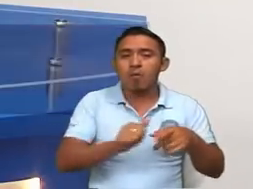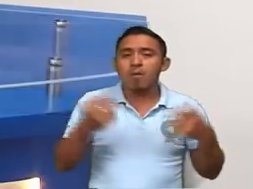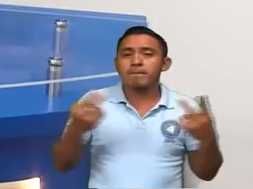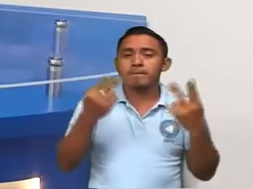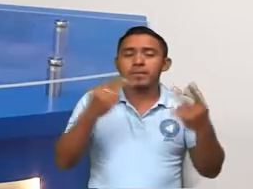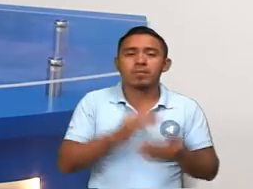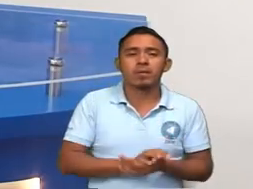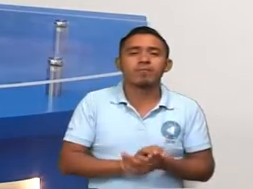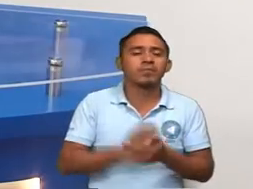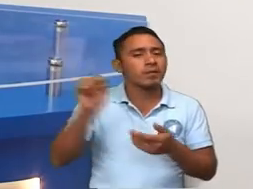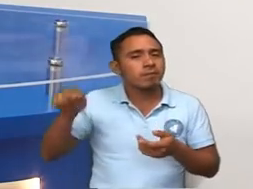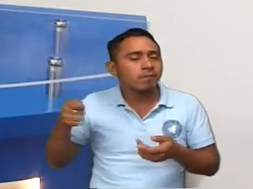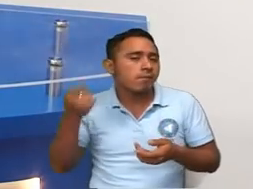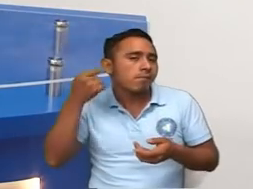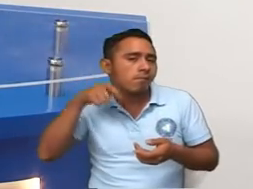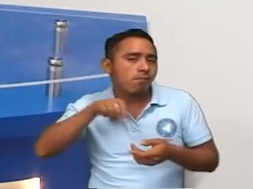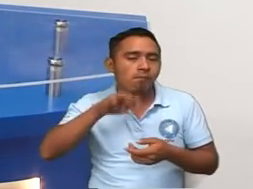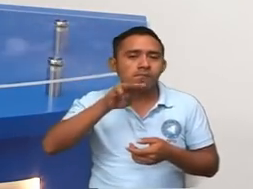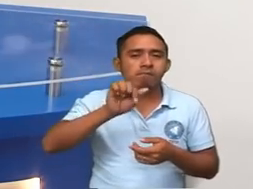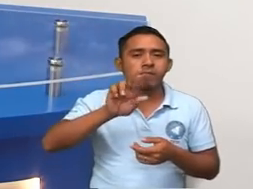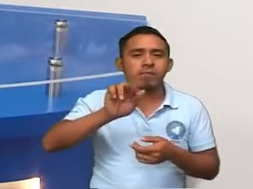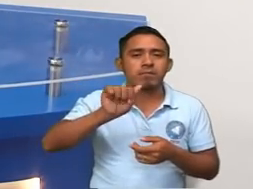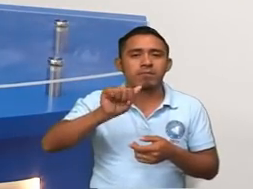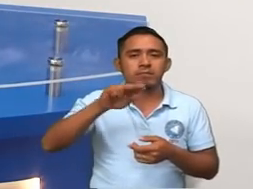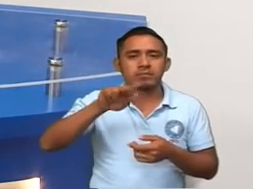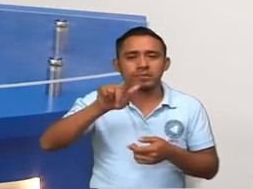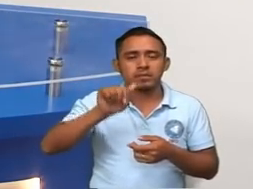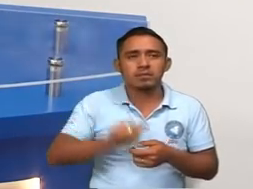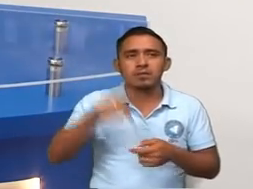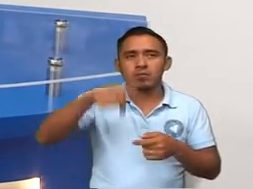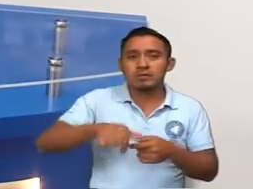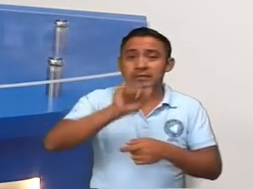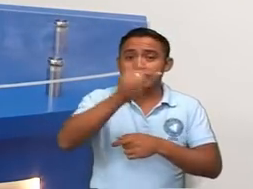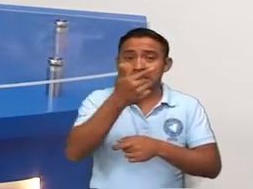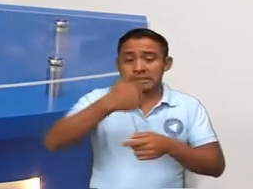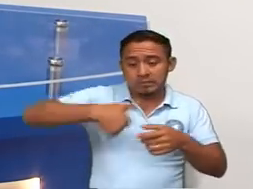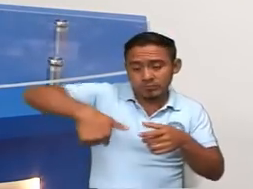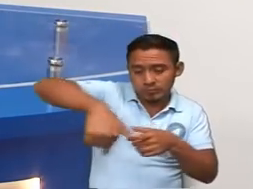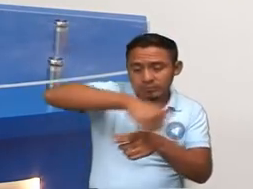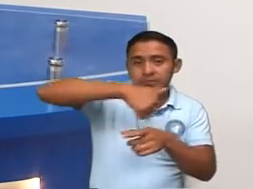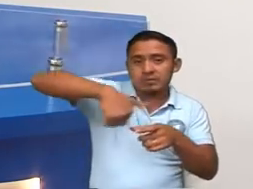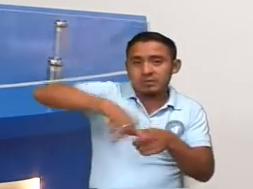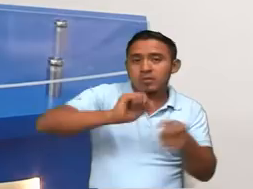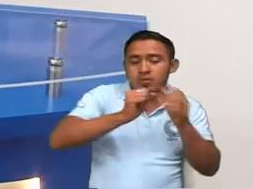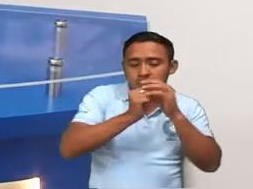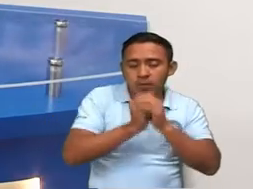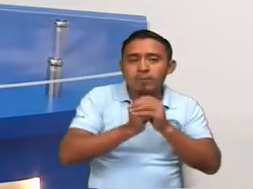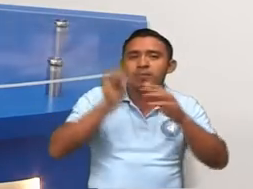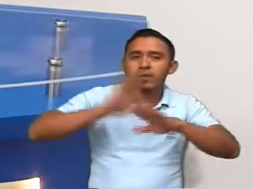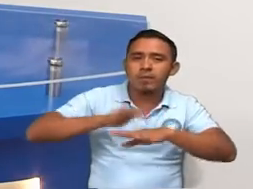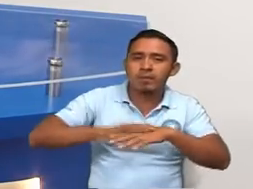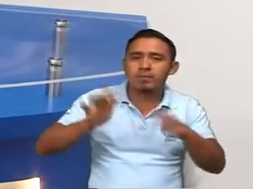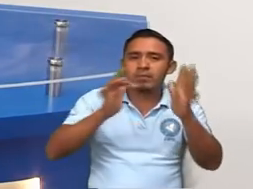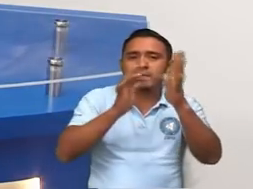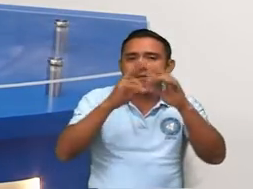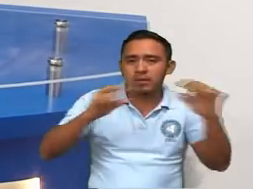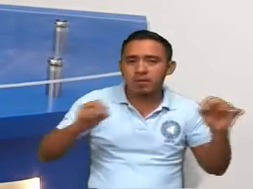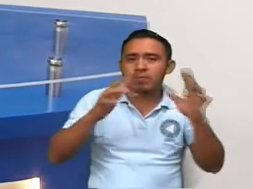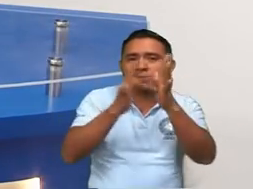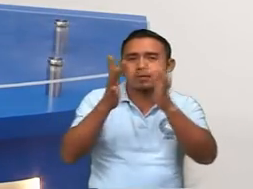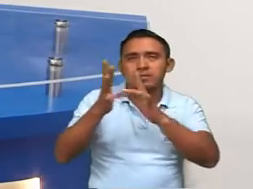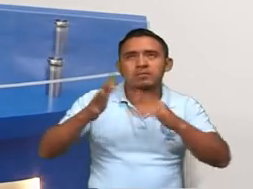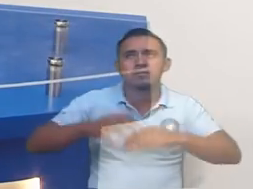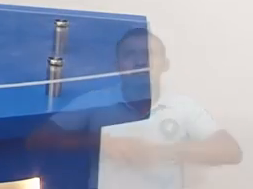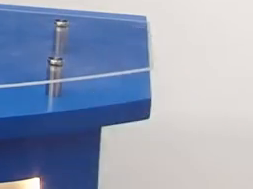Radio Maranata. Esta mañana al respecto dieron la séptima y última vuelta de oración proclamando Nicaragua para